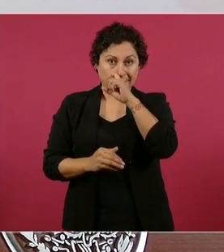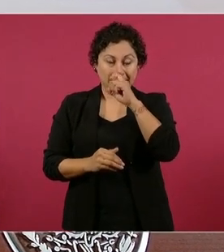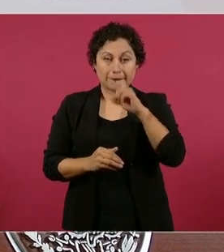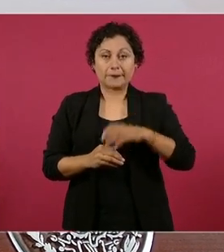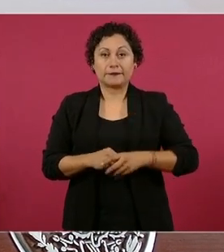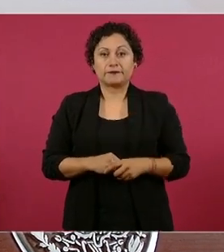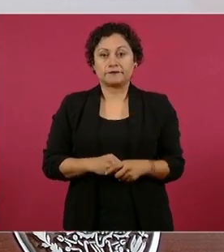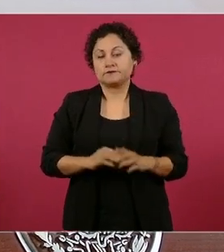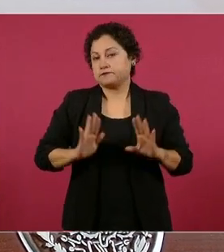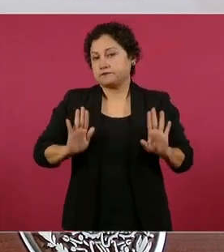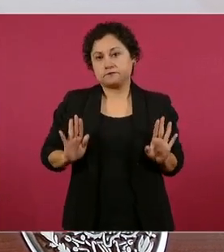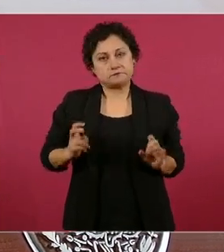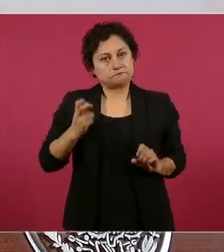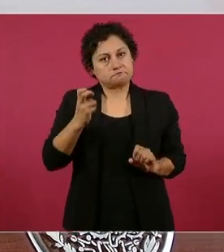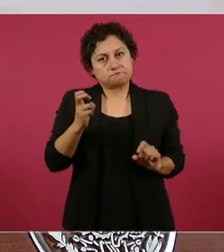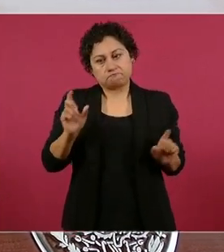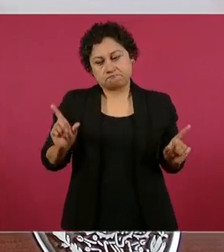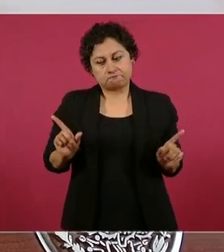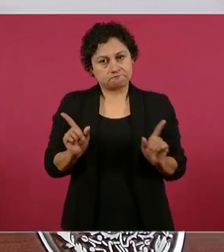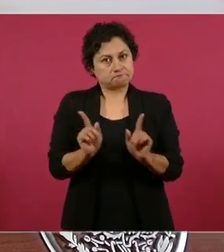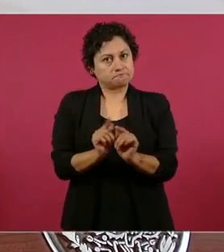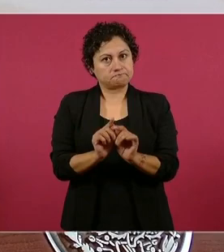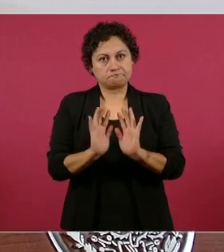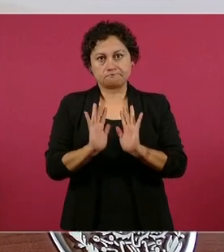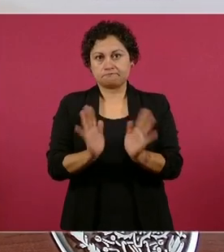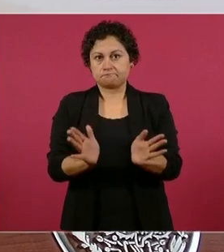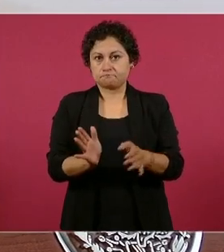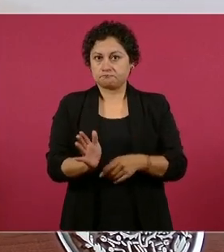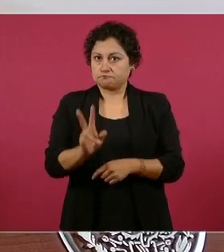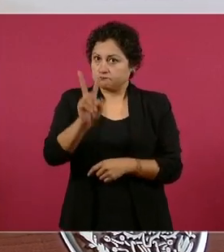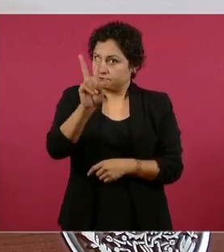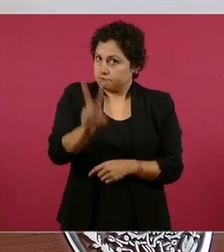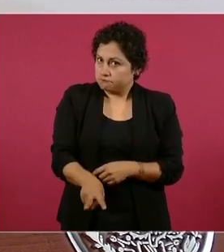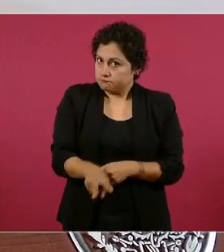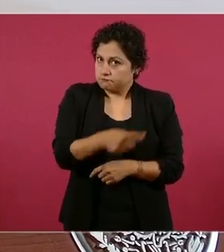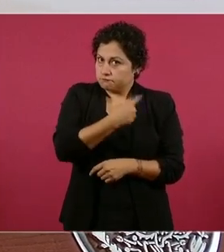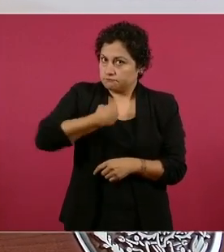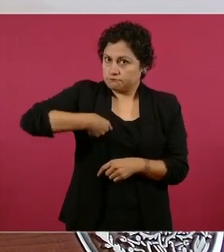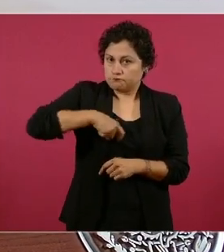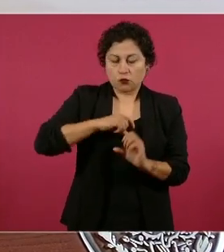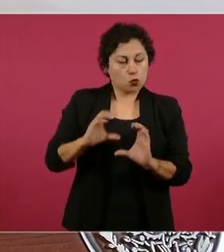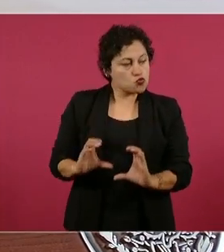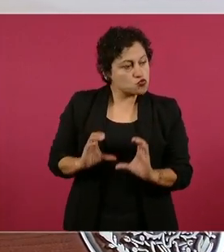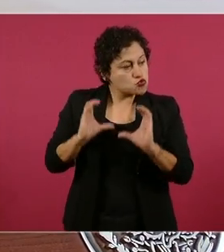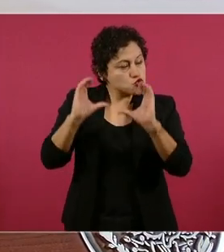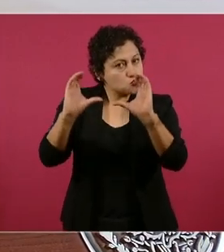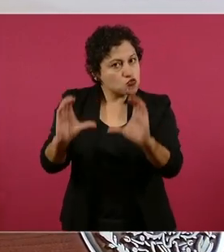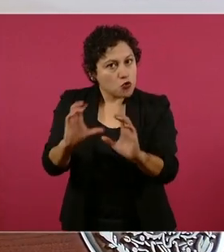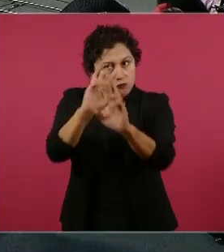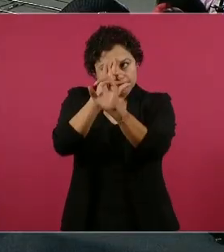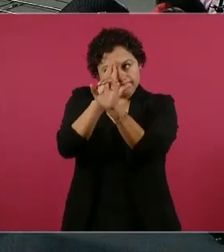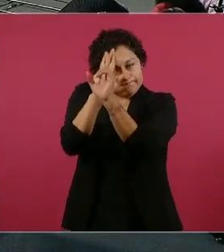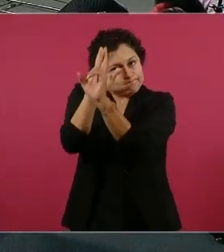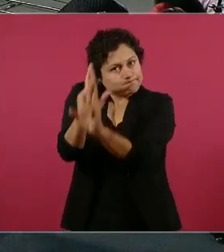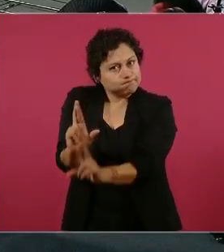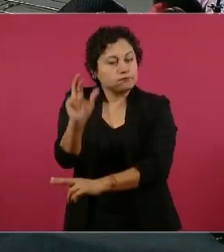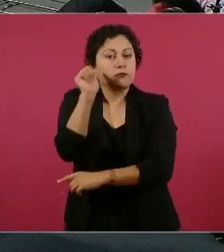Pero hasta ahí, y también muy cuidadosos, respetuosos, porque